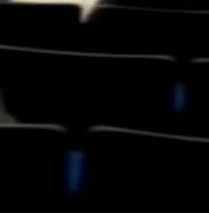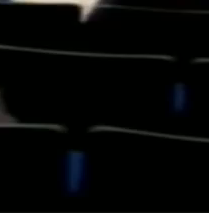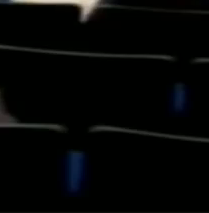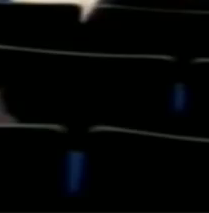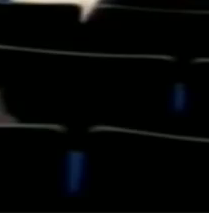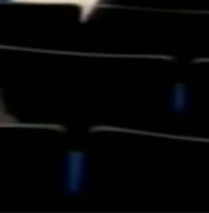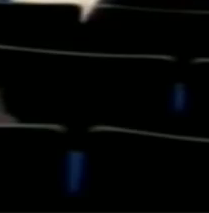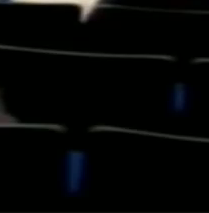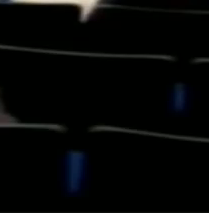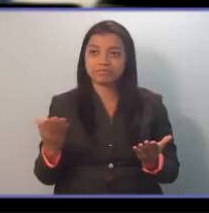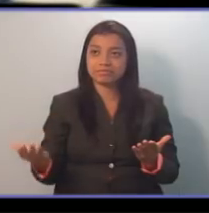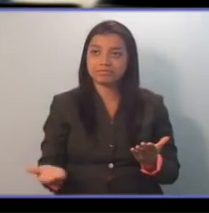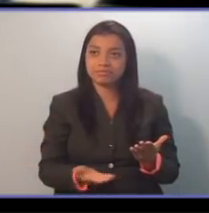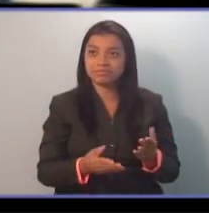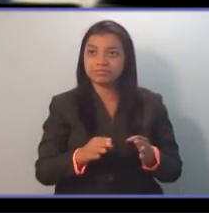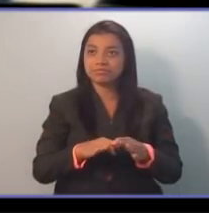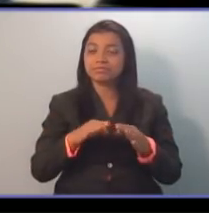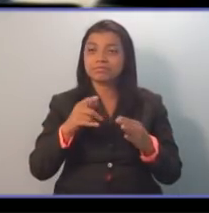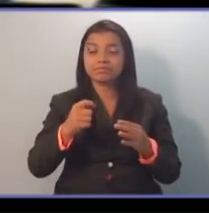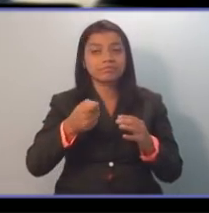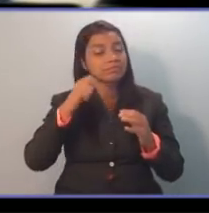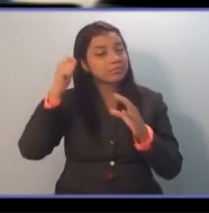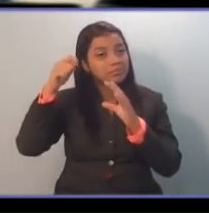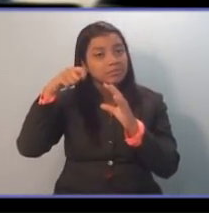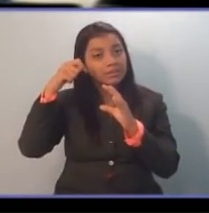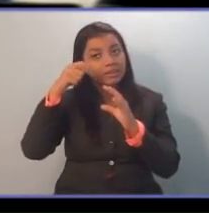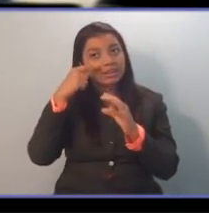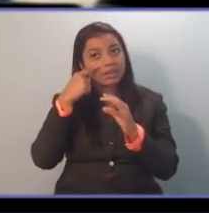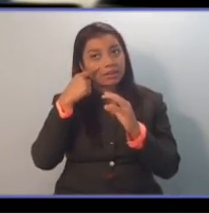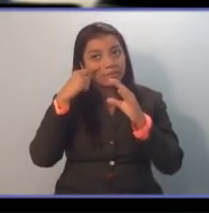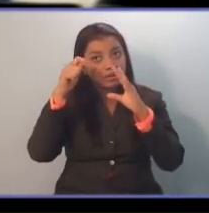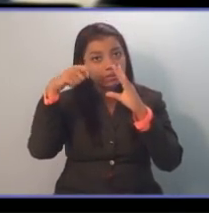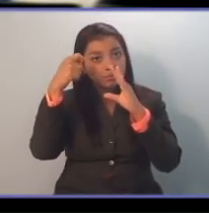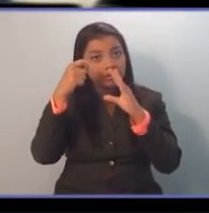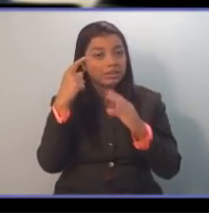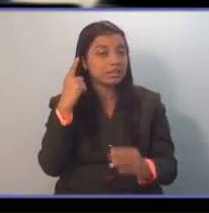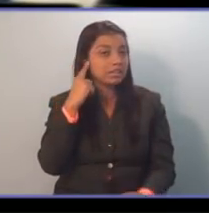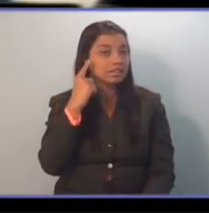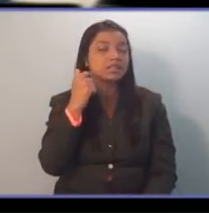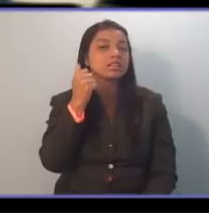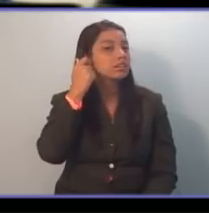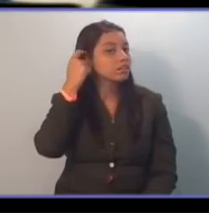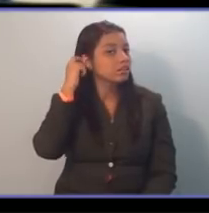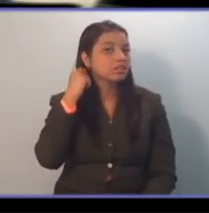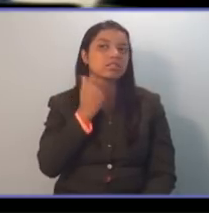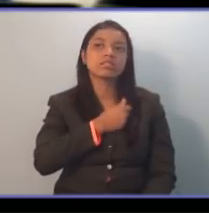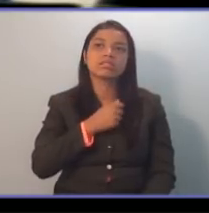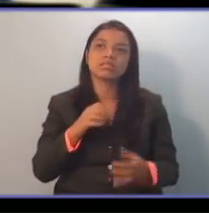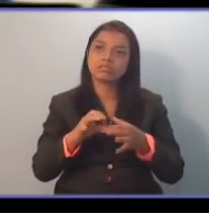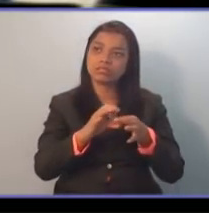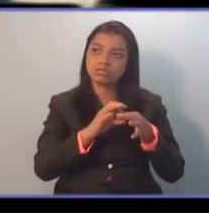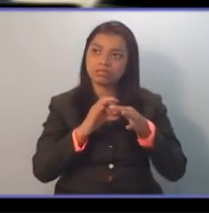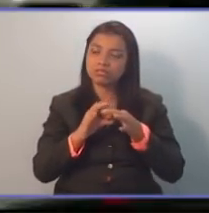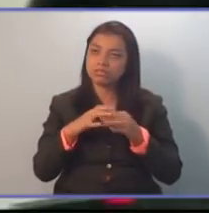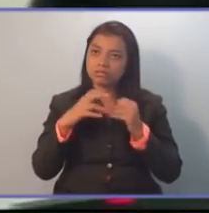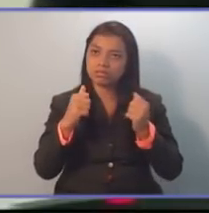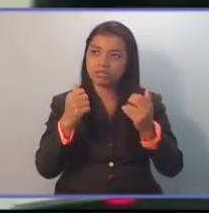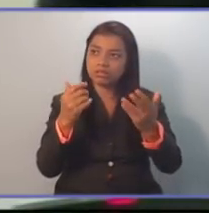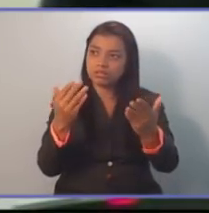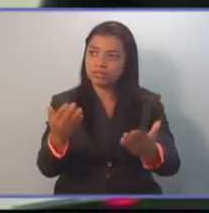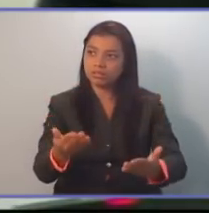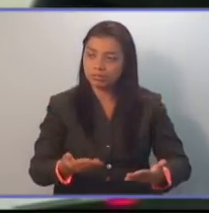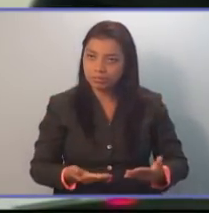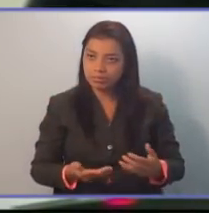Vamos a dejar el audio y las imágenes de lo que acontece a esta hora. El coordinador se dispone a darle la bienvenida.